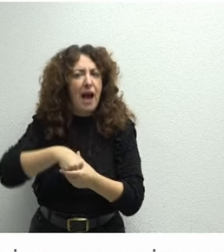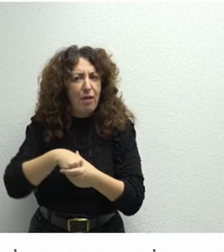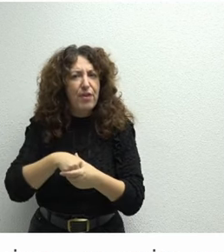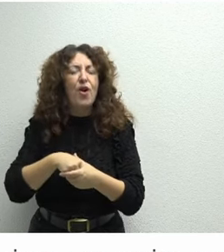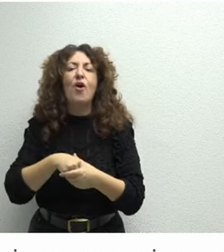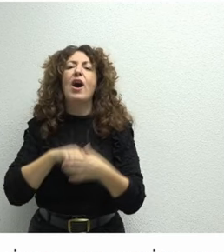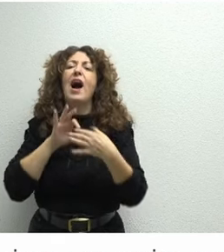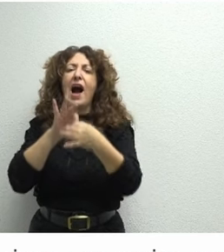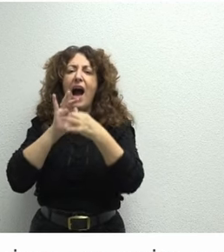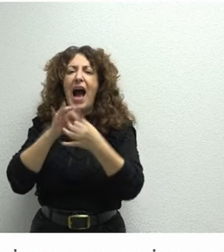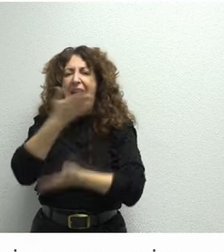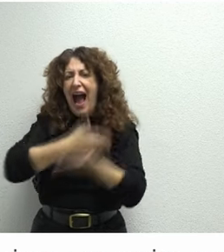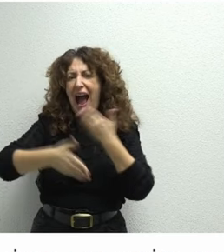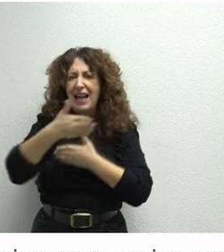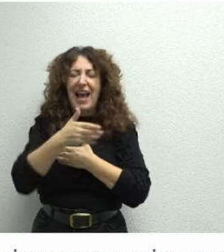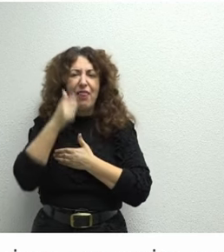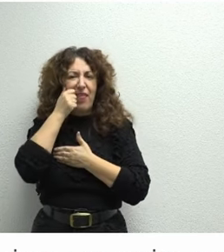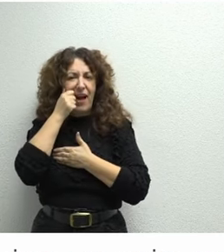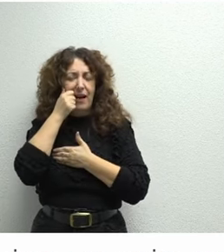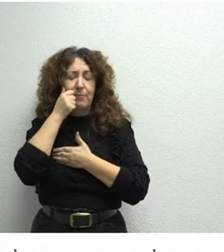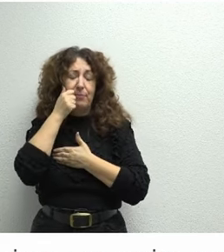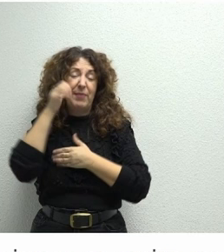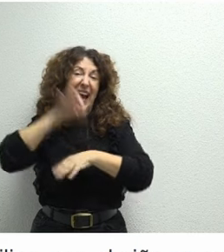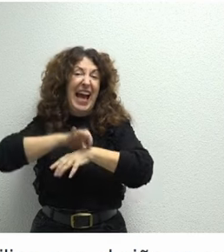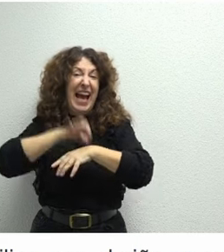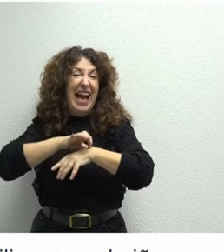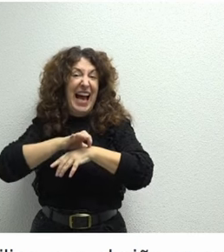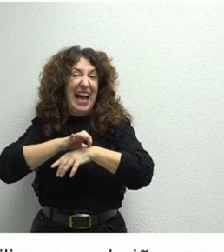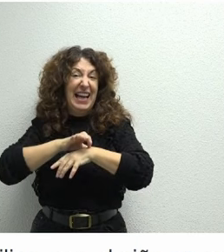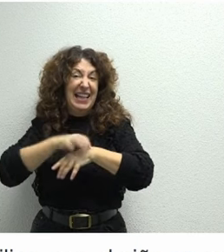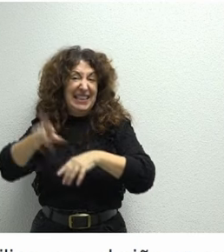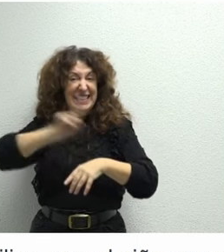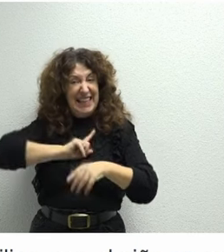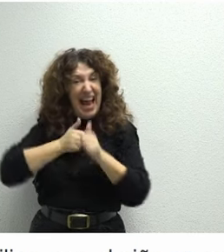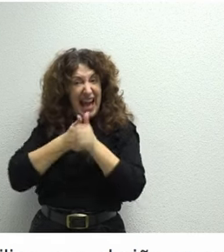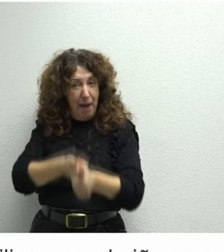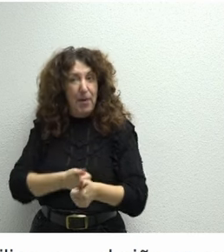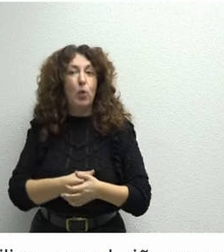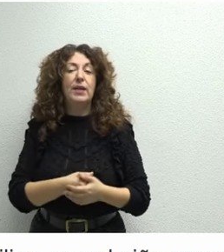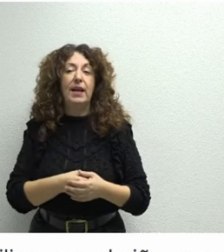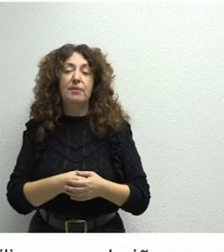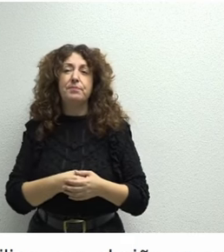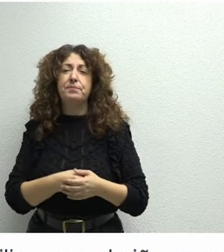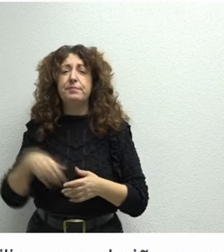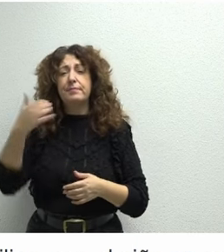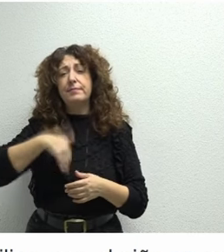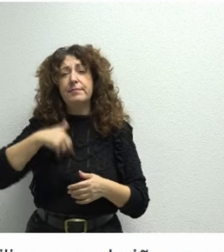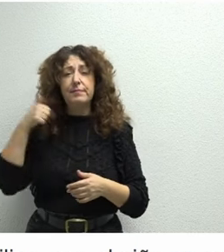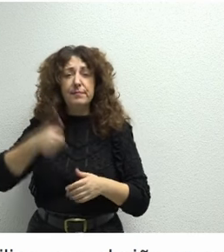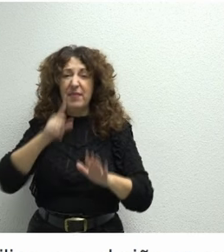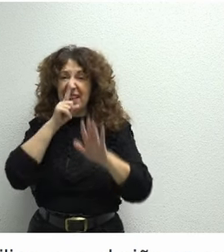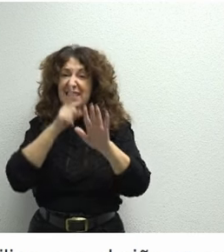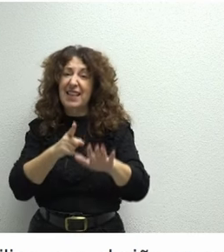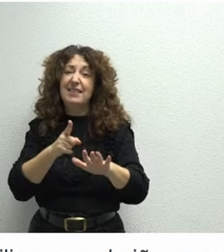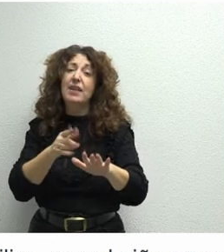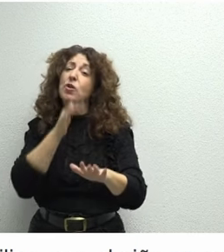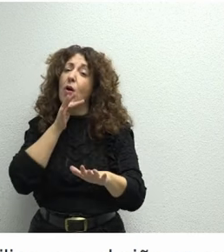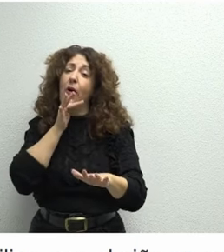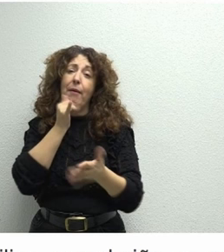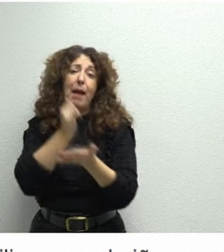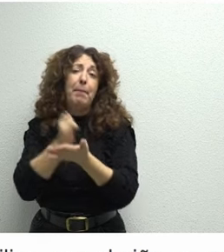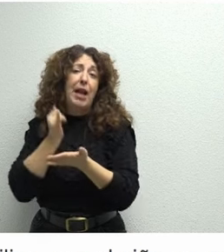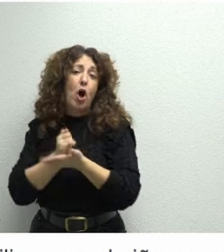Alianza terapéutica no es verdad que una de las cosas que decimos llevamos 6 años sigue siendo una experiencia